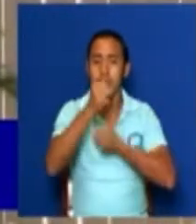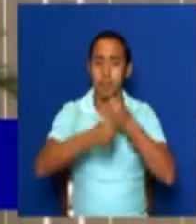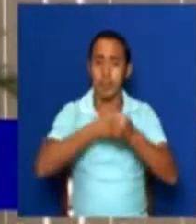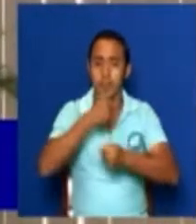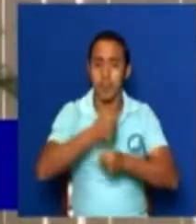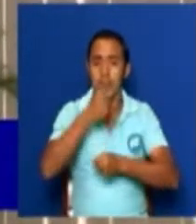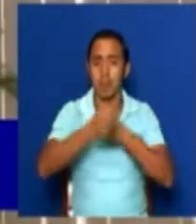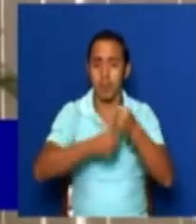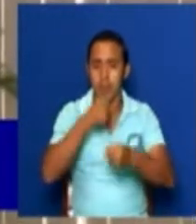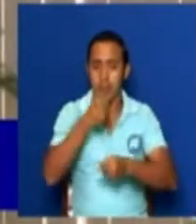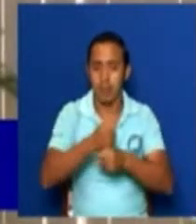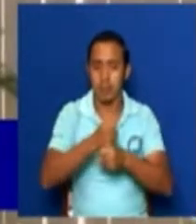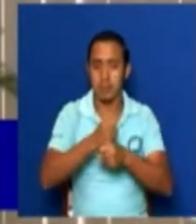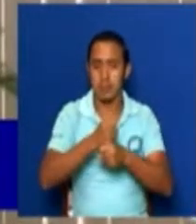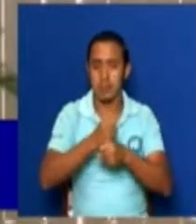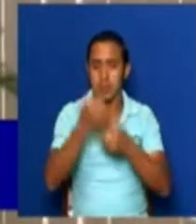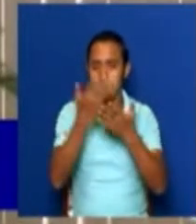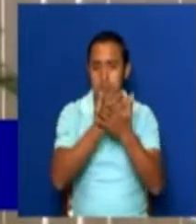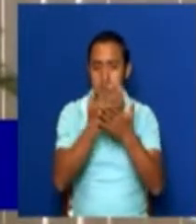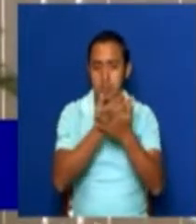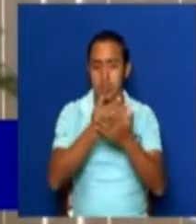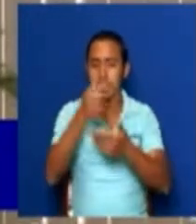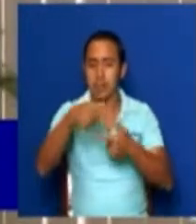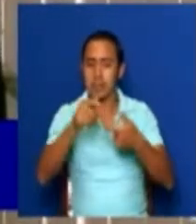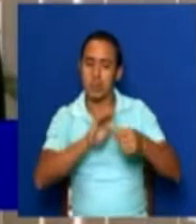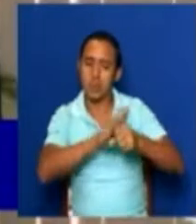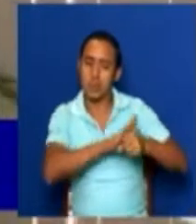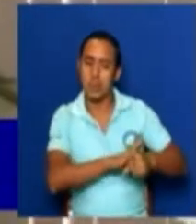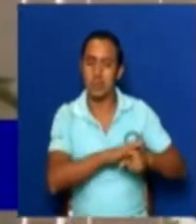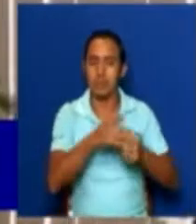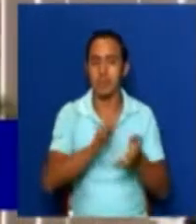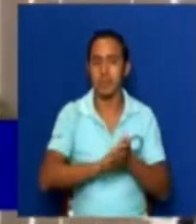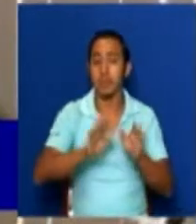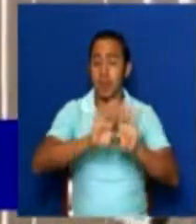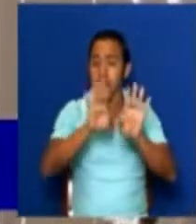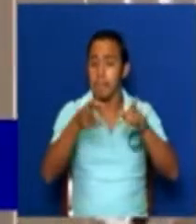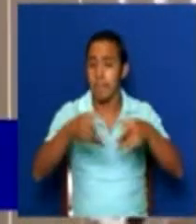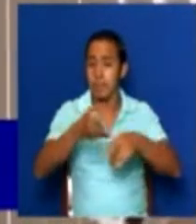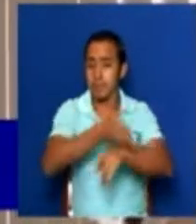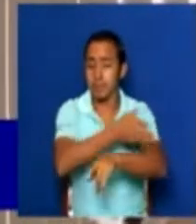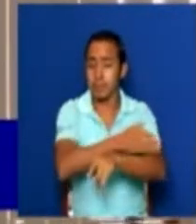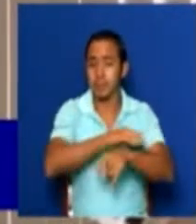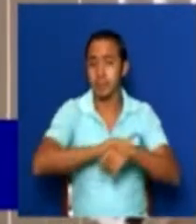los factores de discriminación en el mercado laboral. Las mujeres, ya se decía, ¿verdad?,